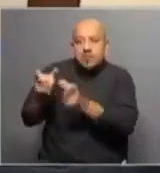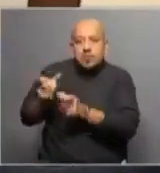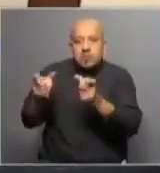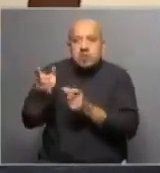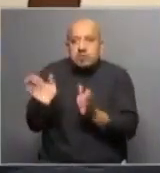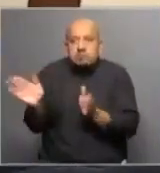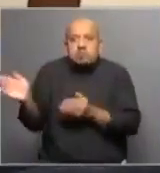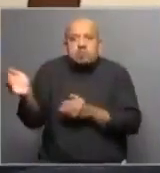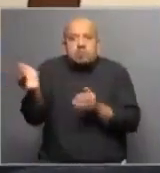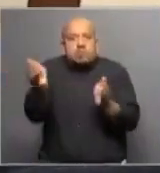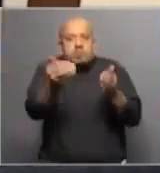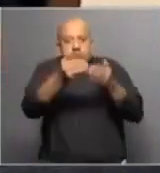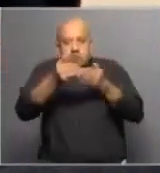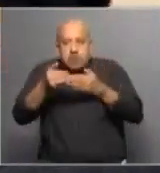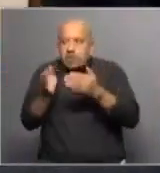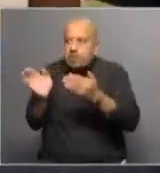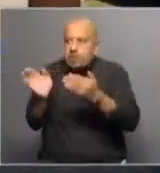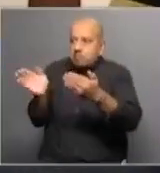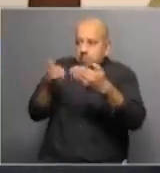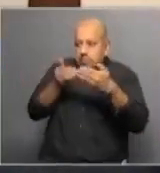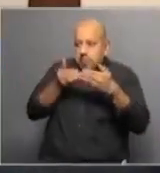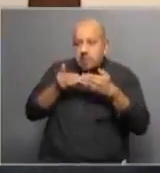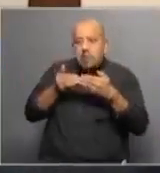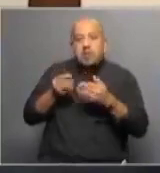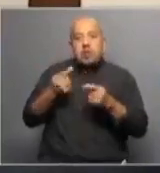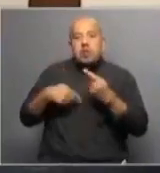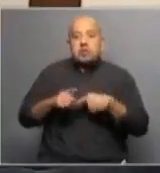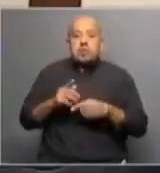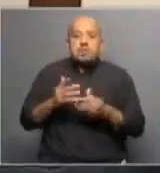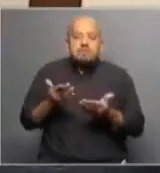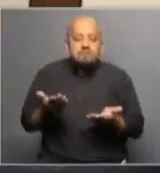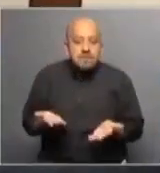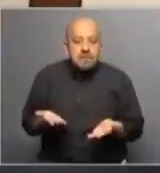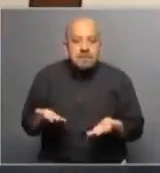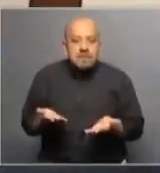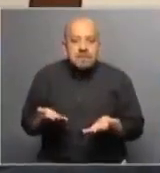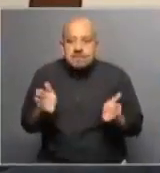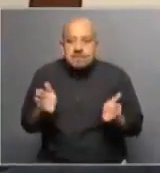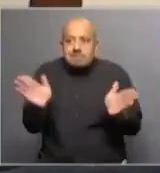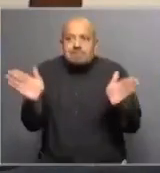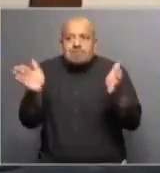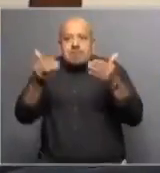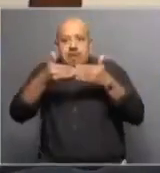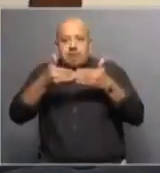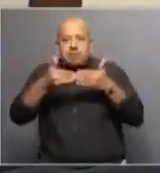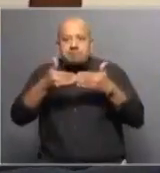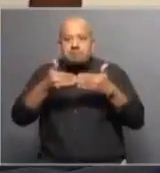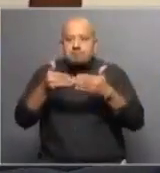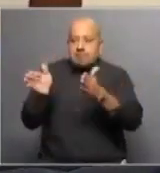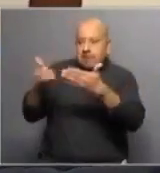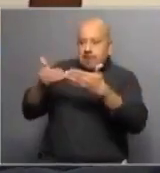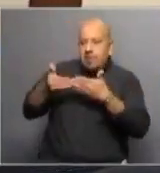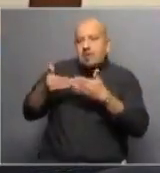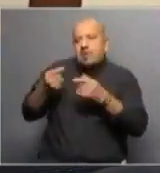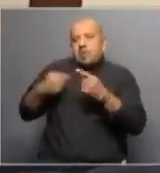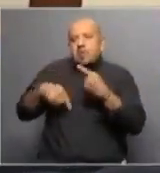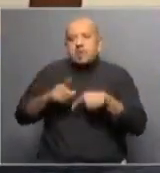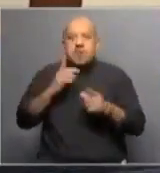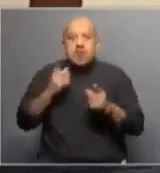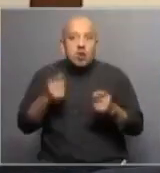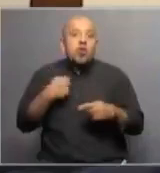los medios de comunicación que absorbe de todos los días se cerró más y una parte que se